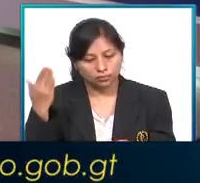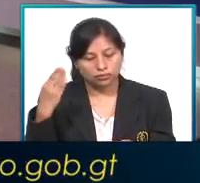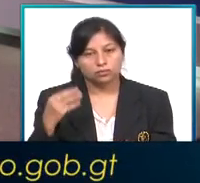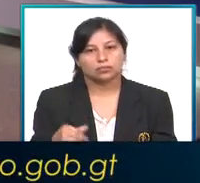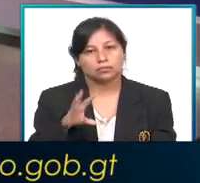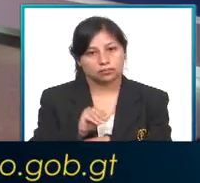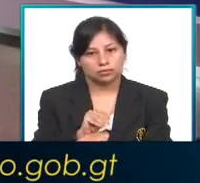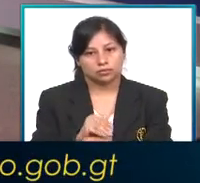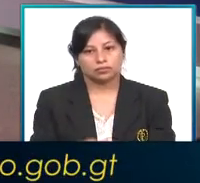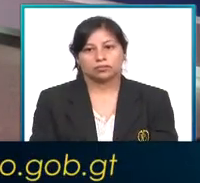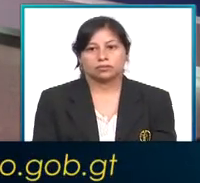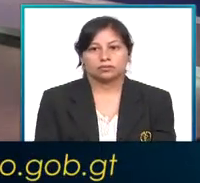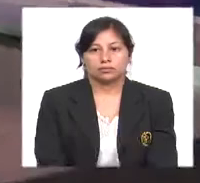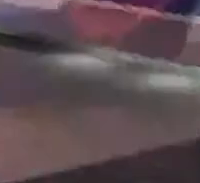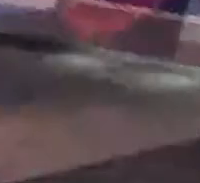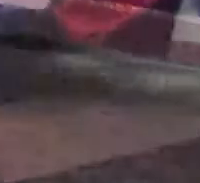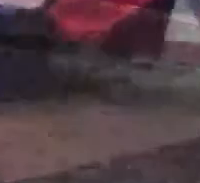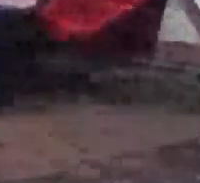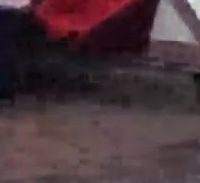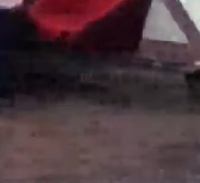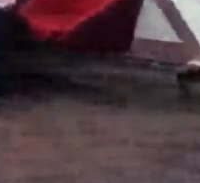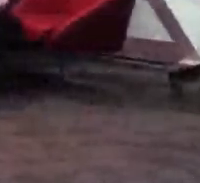día. Permiso.